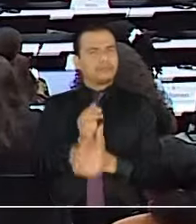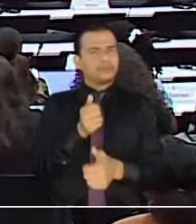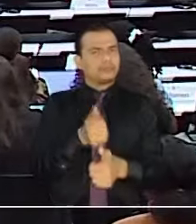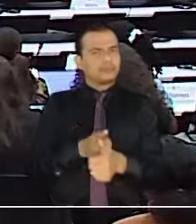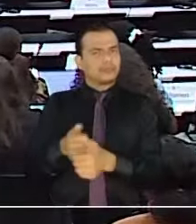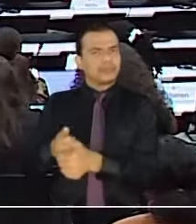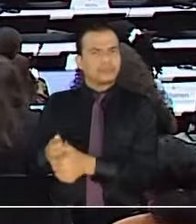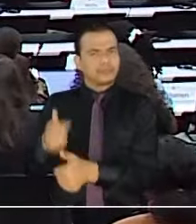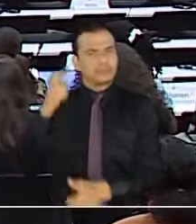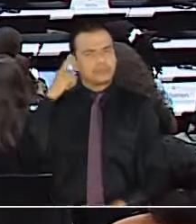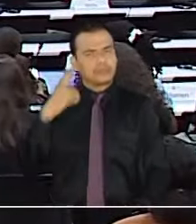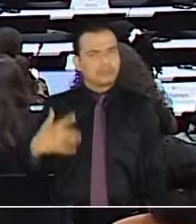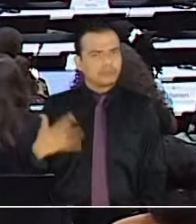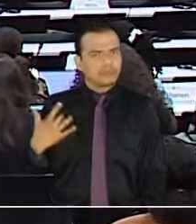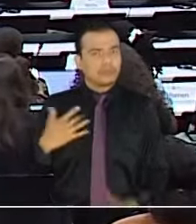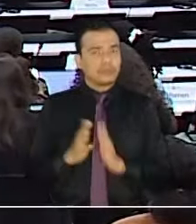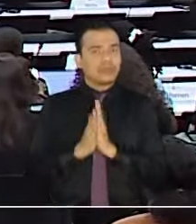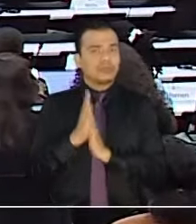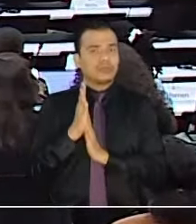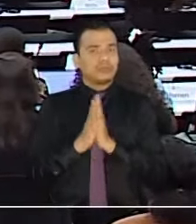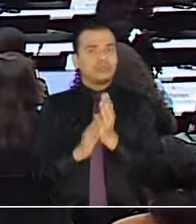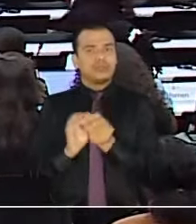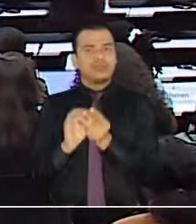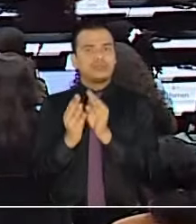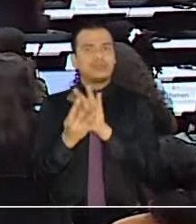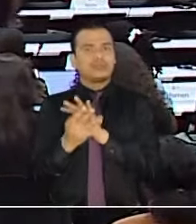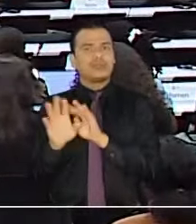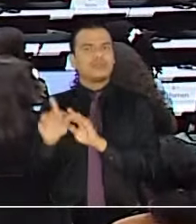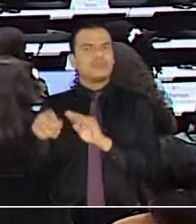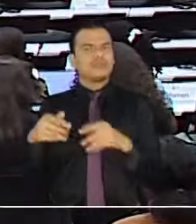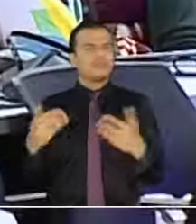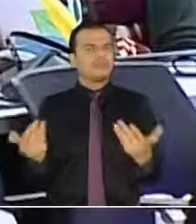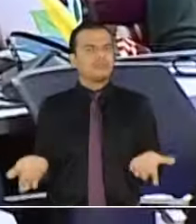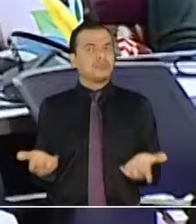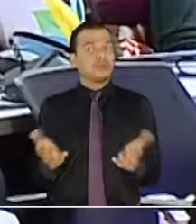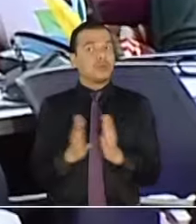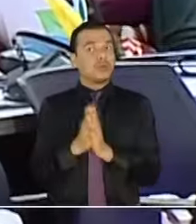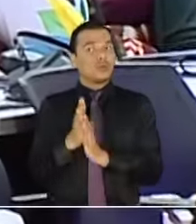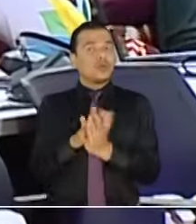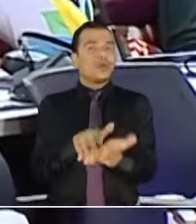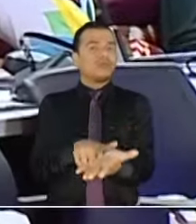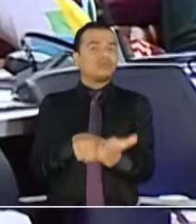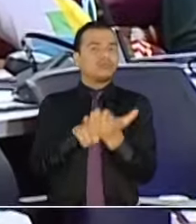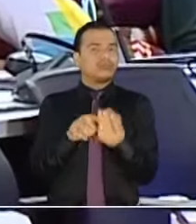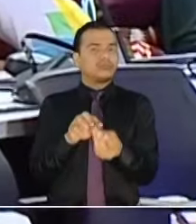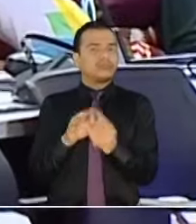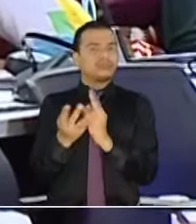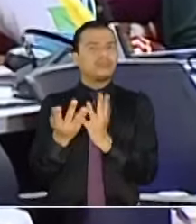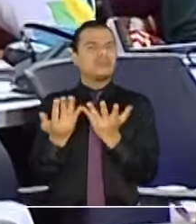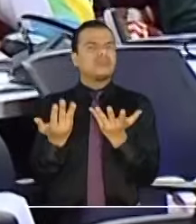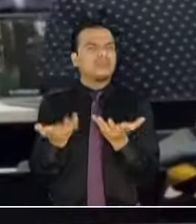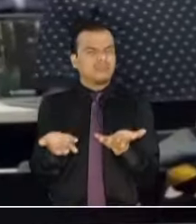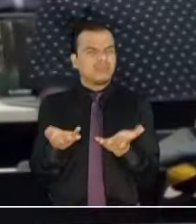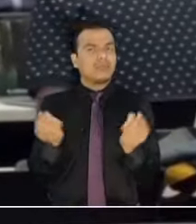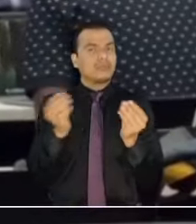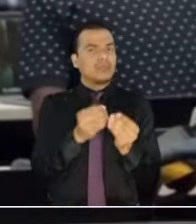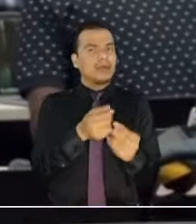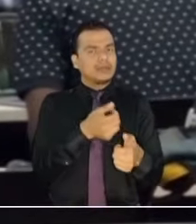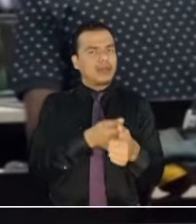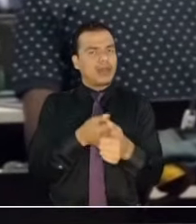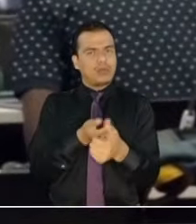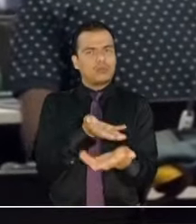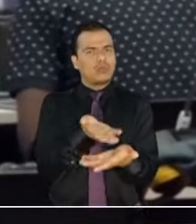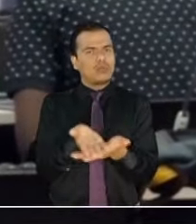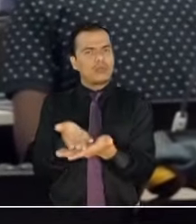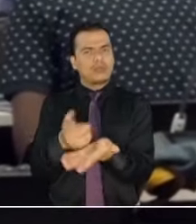que esperan para la COP16, lo que esperan que salga de esta conferencia y las propuestas que ellos como pueblo indígenas traen para la biodiversidad